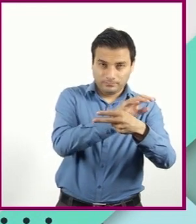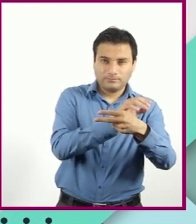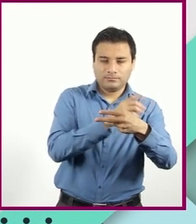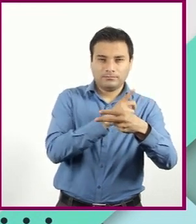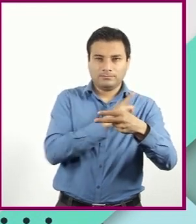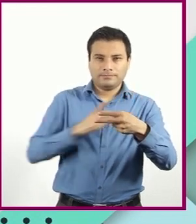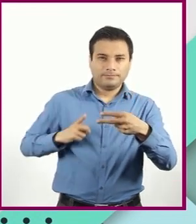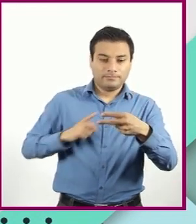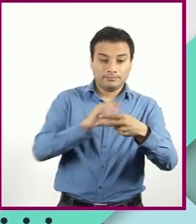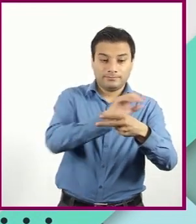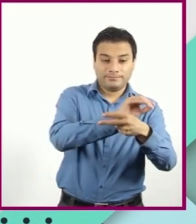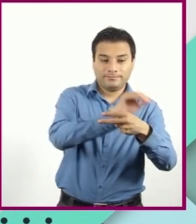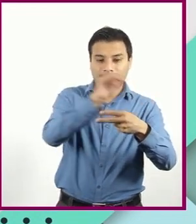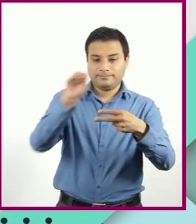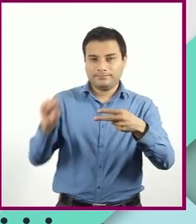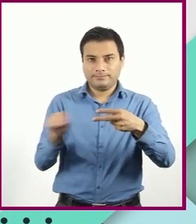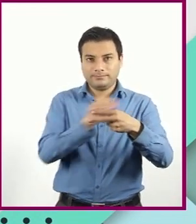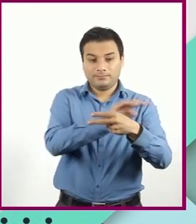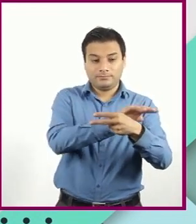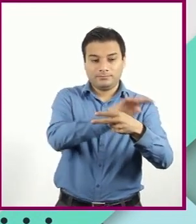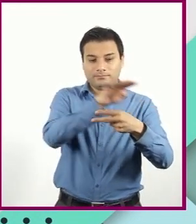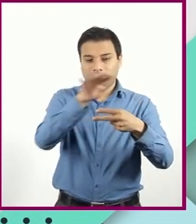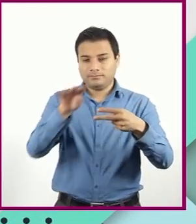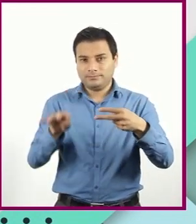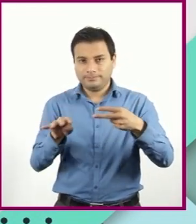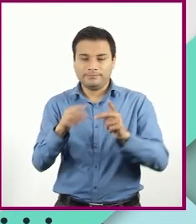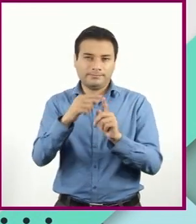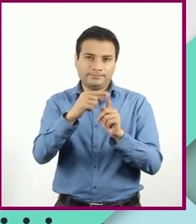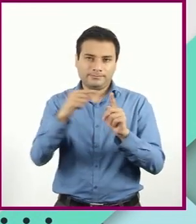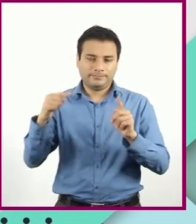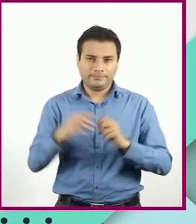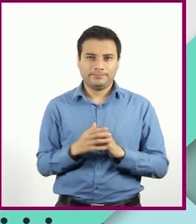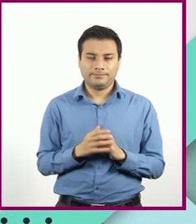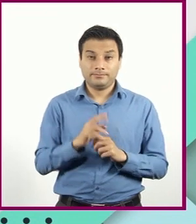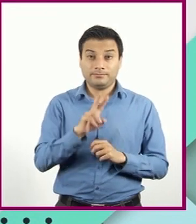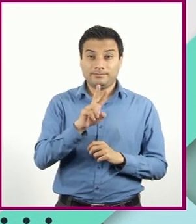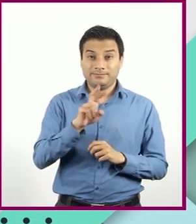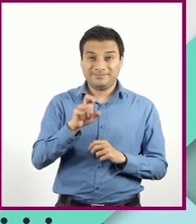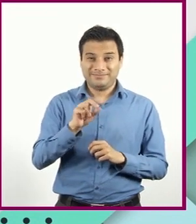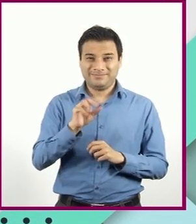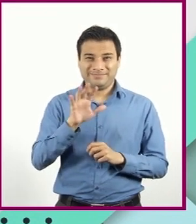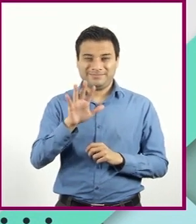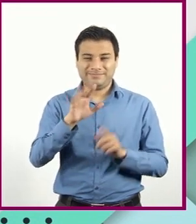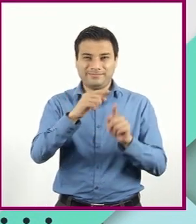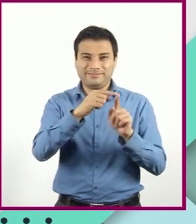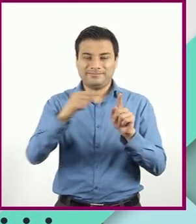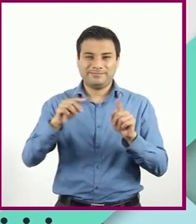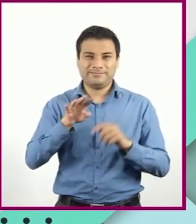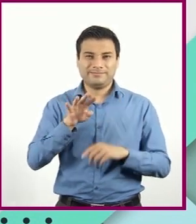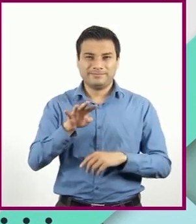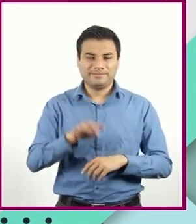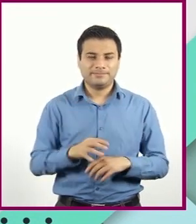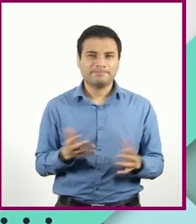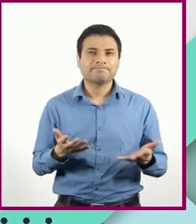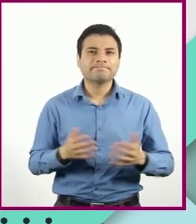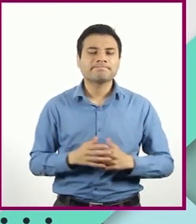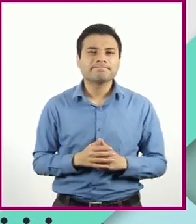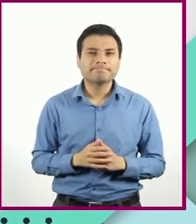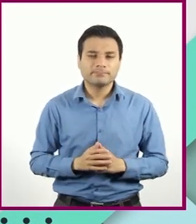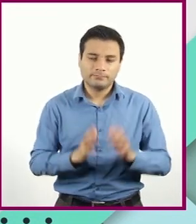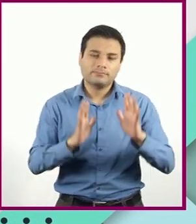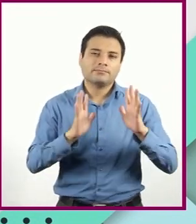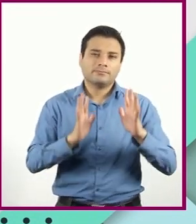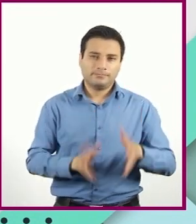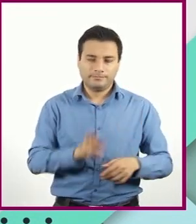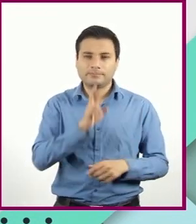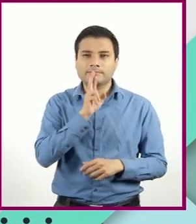de la igualdad dividiendo. Al hacer la operación, 285 entre 19, encontramos el valor de la